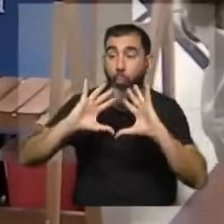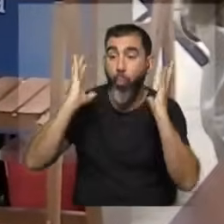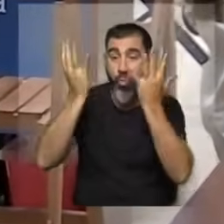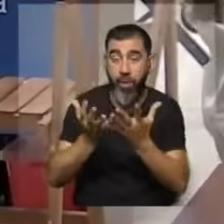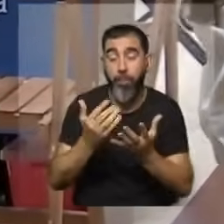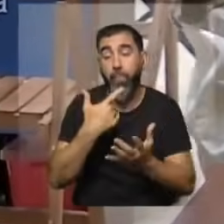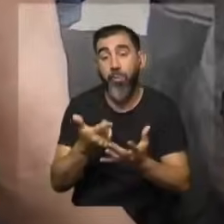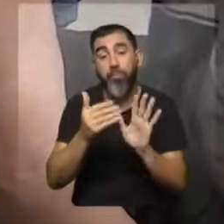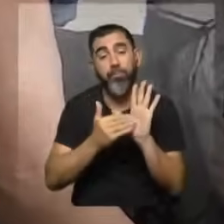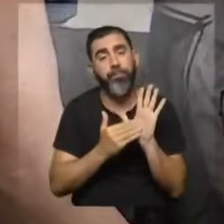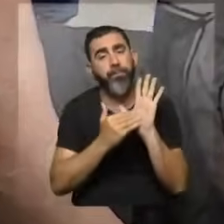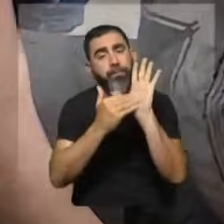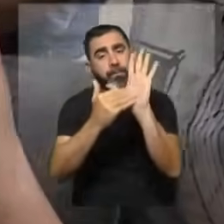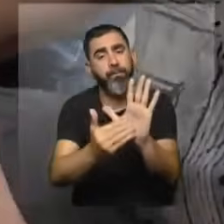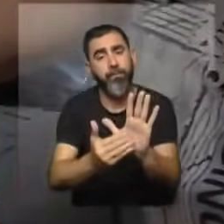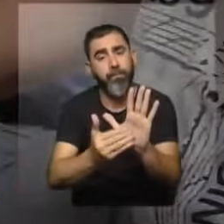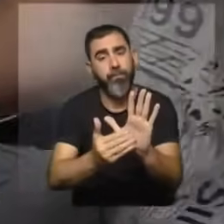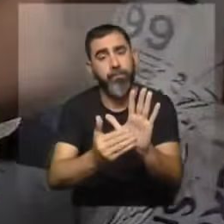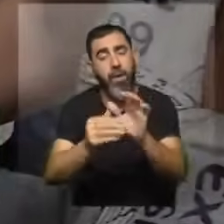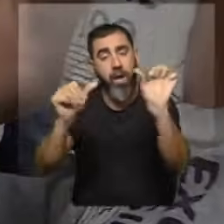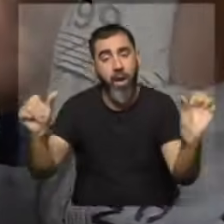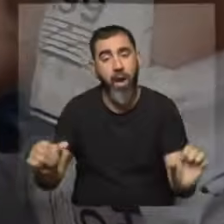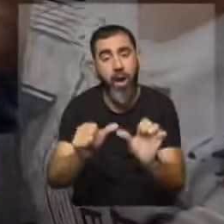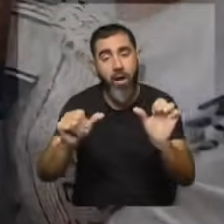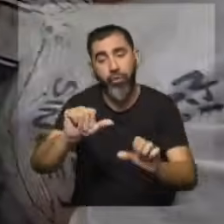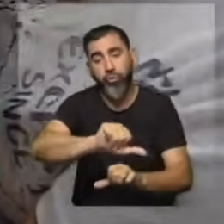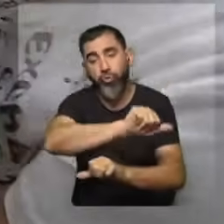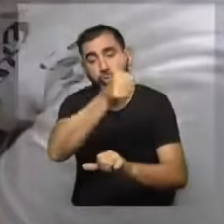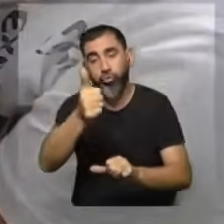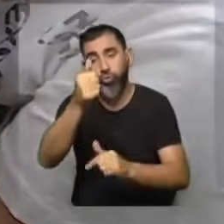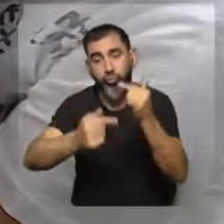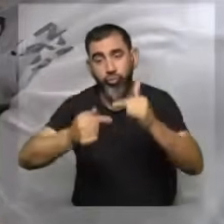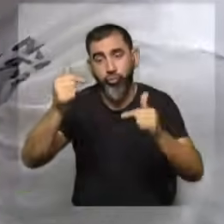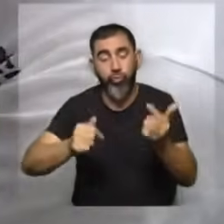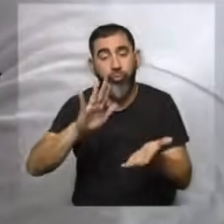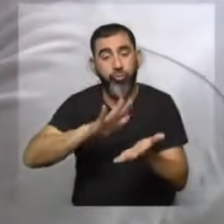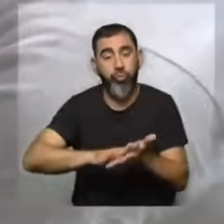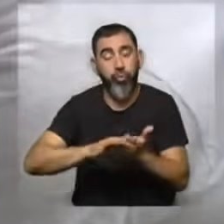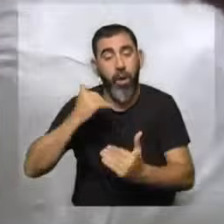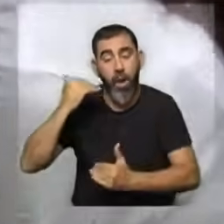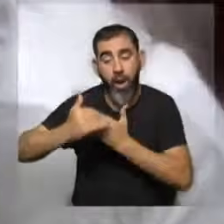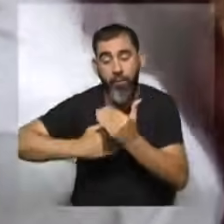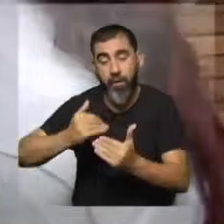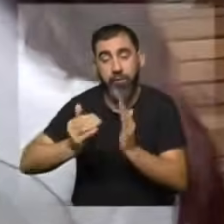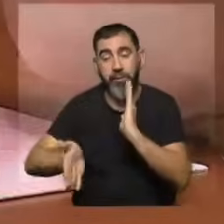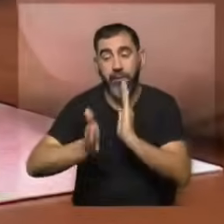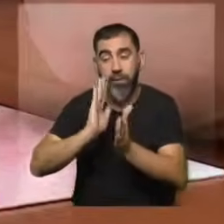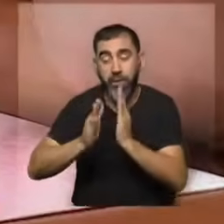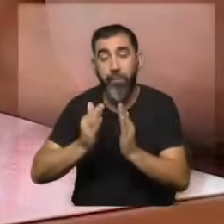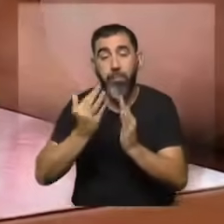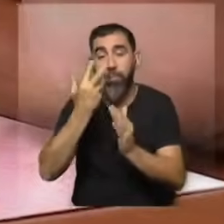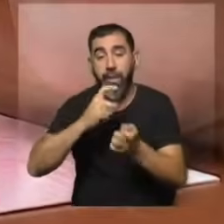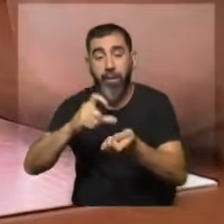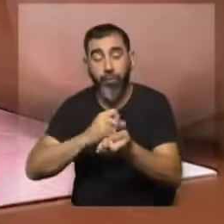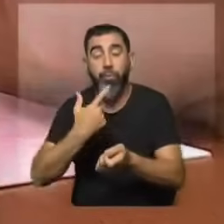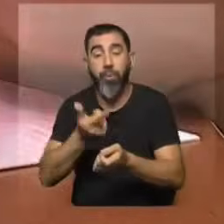estamos haciendo una presentación de todas las acciones que hemos logrado hasta ahora respecto al avance al tratamiento de la diabetes entre